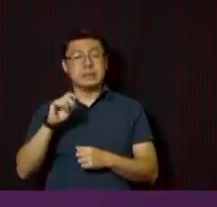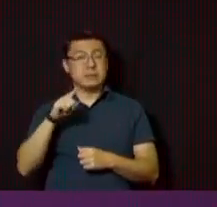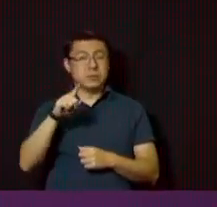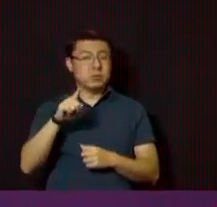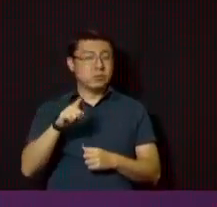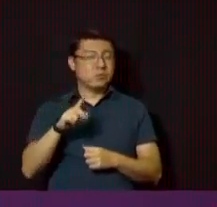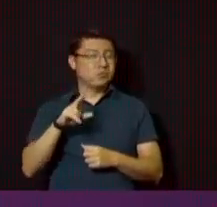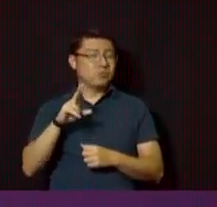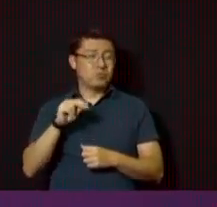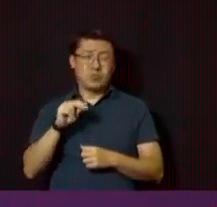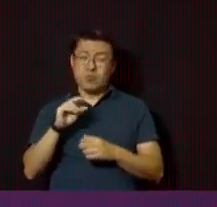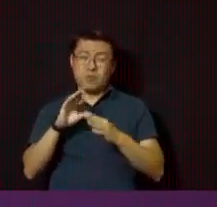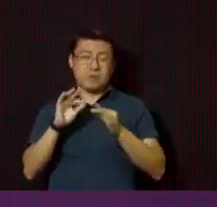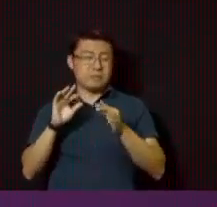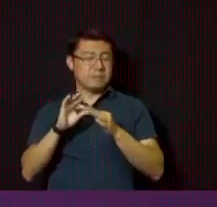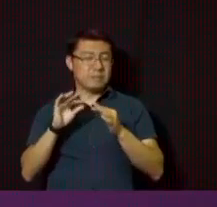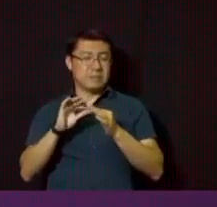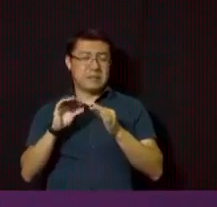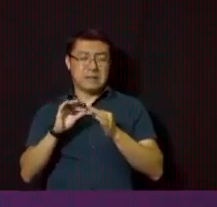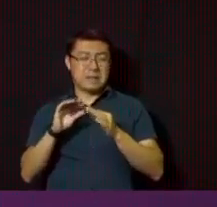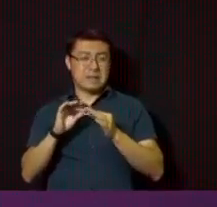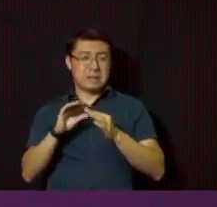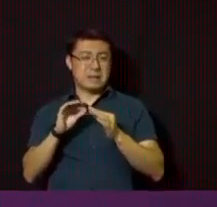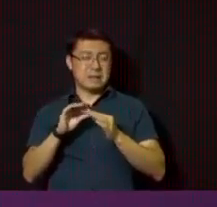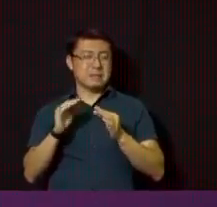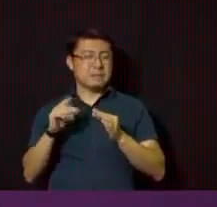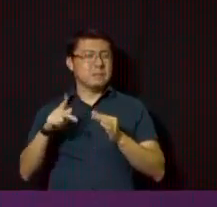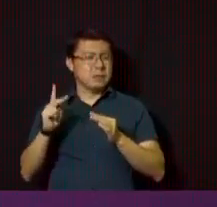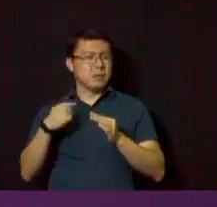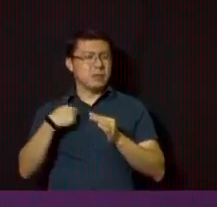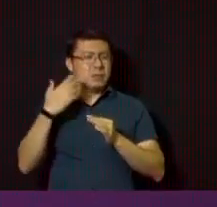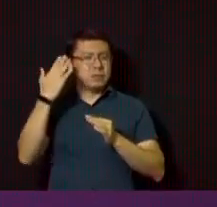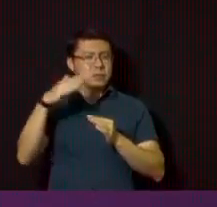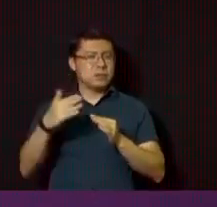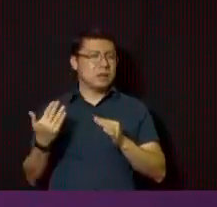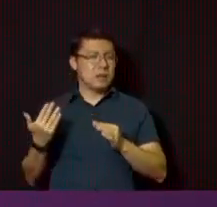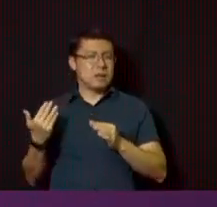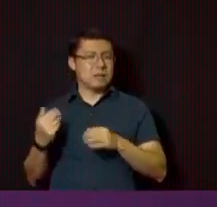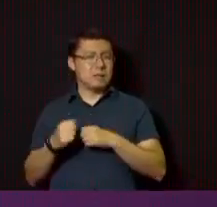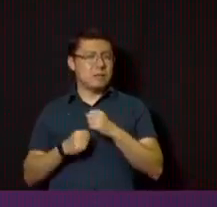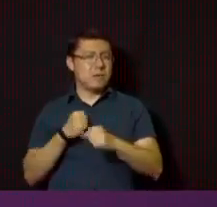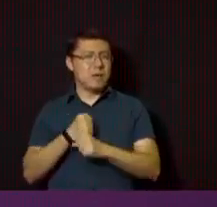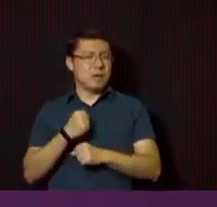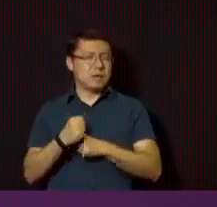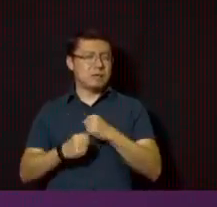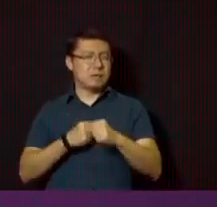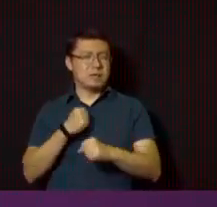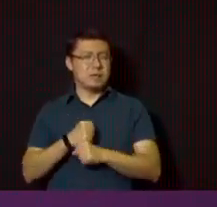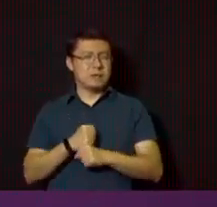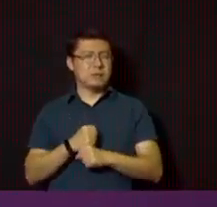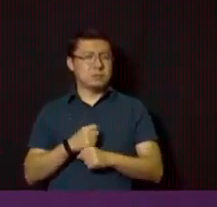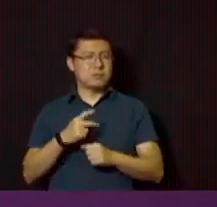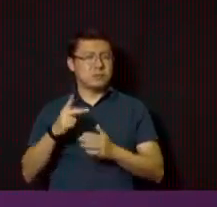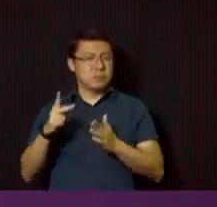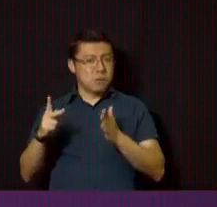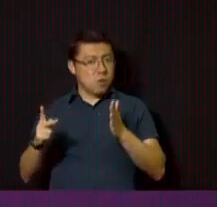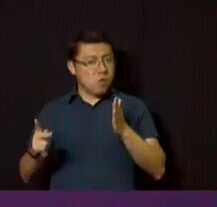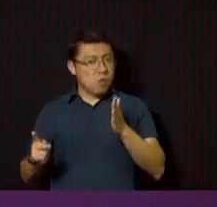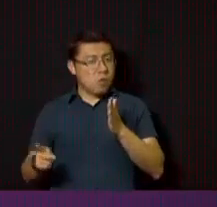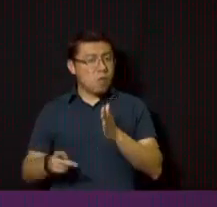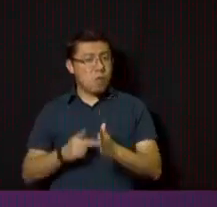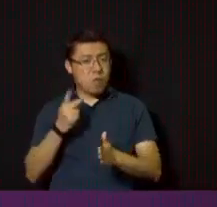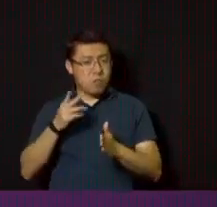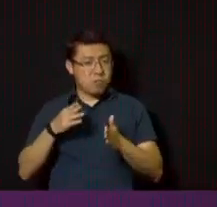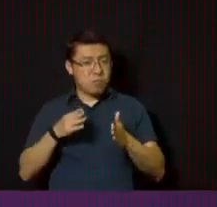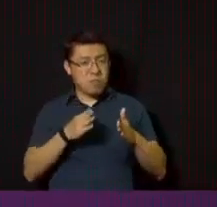cuentas más sobre tu origen, pero yo sé que en los últimos años te ha costado trabajo retomar ese rumbo, ese